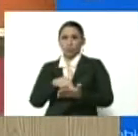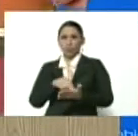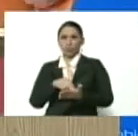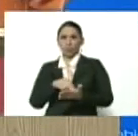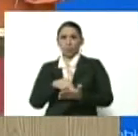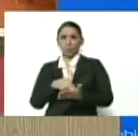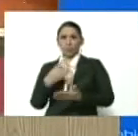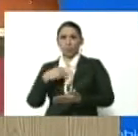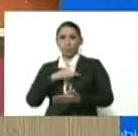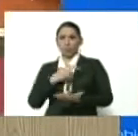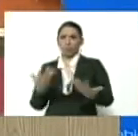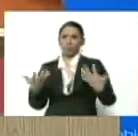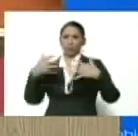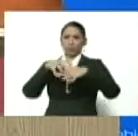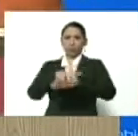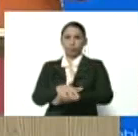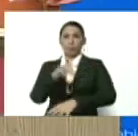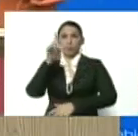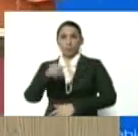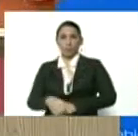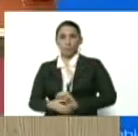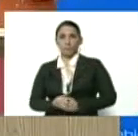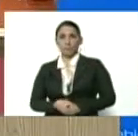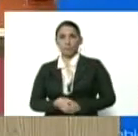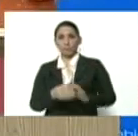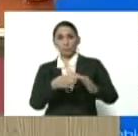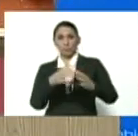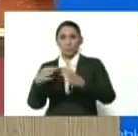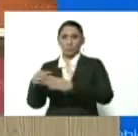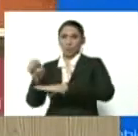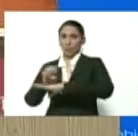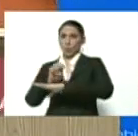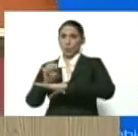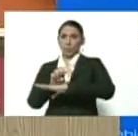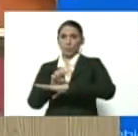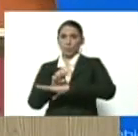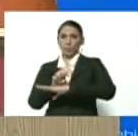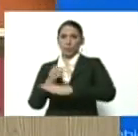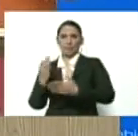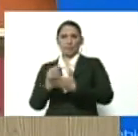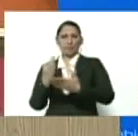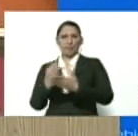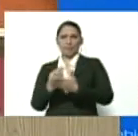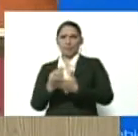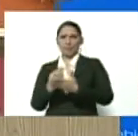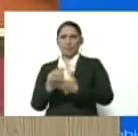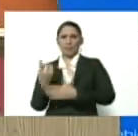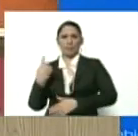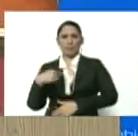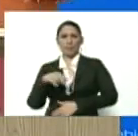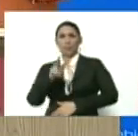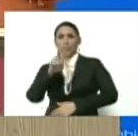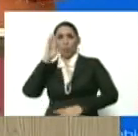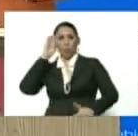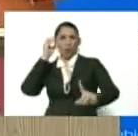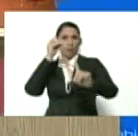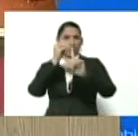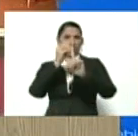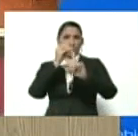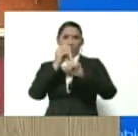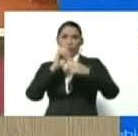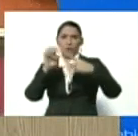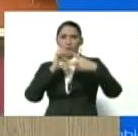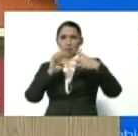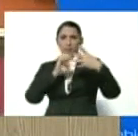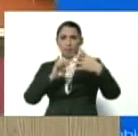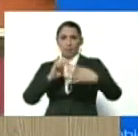lo hemos cruzado también con sectores económicos, siempre teniendo dos objetivos estratégicos